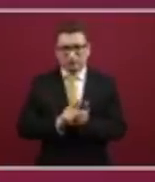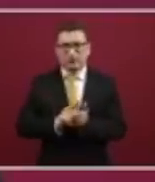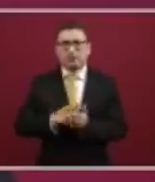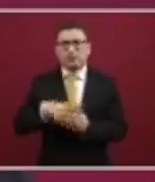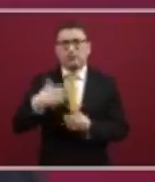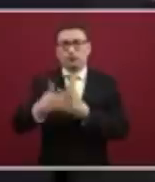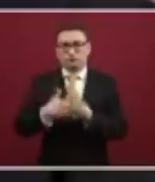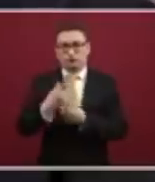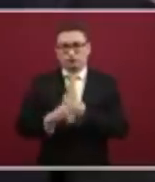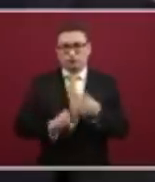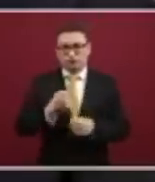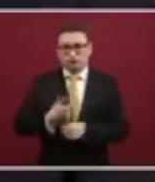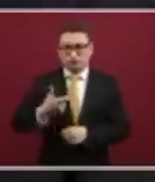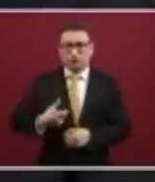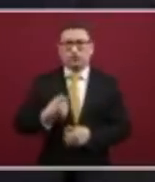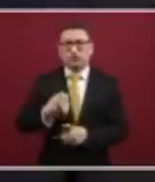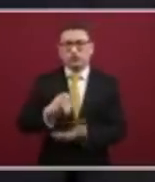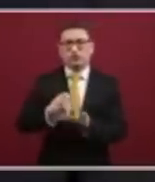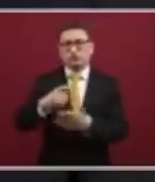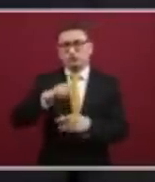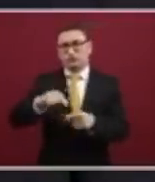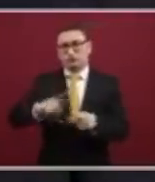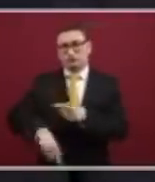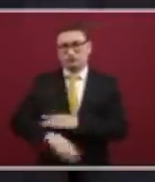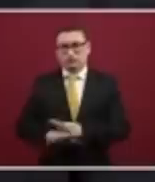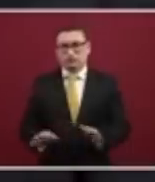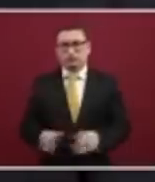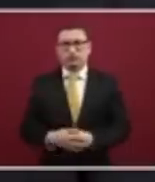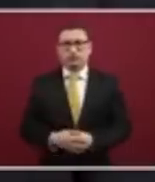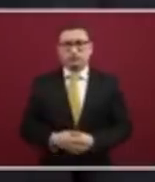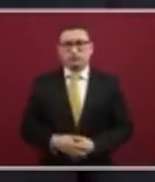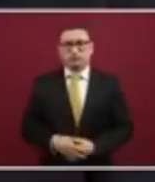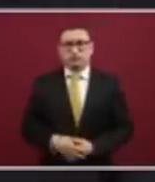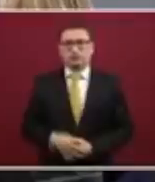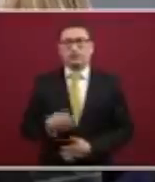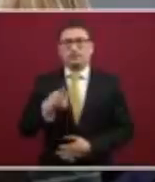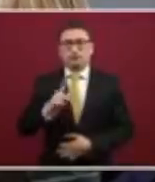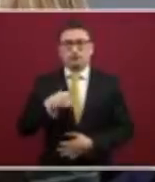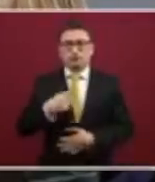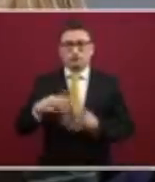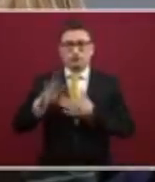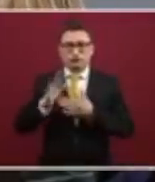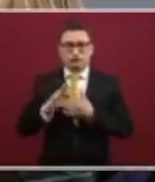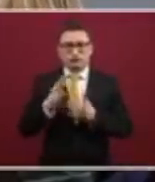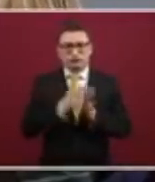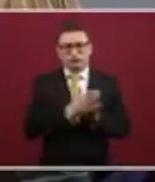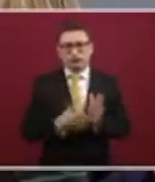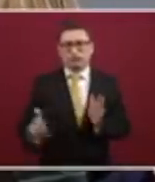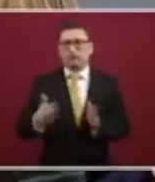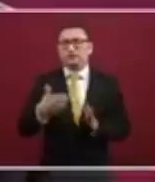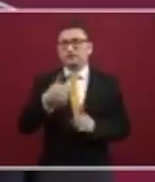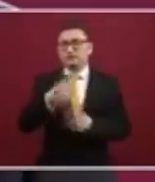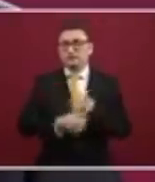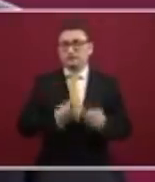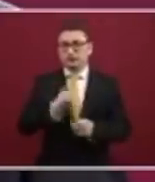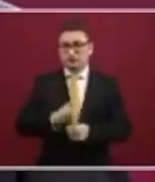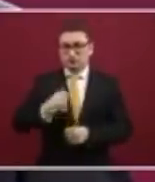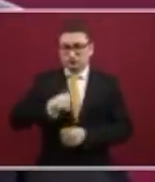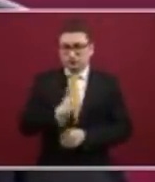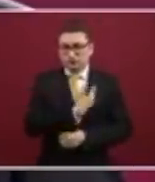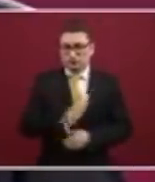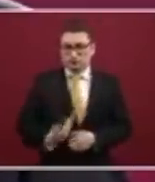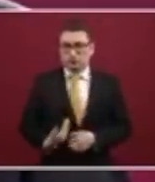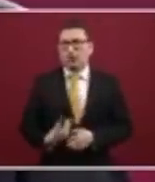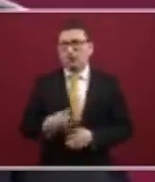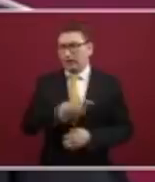próximo, se elimina. Pero voy a hacer el compromiso que durante el sexenio